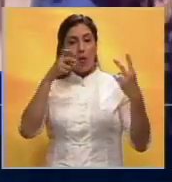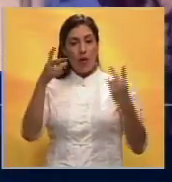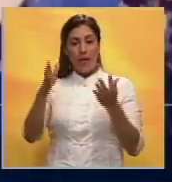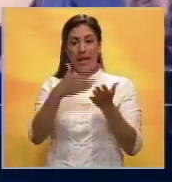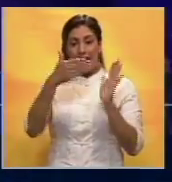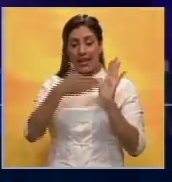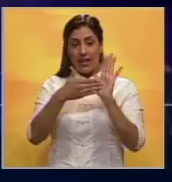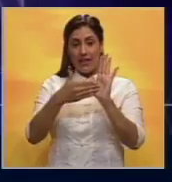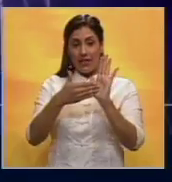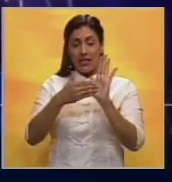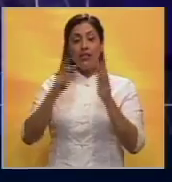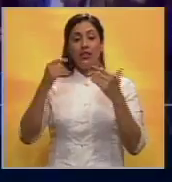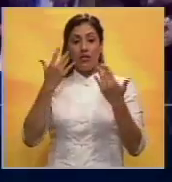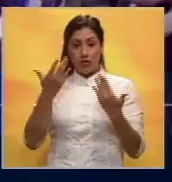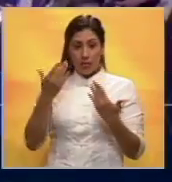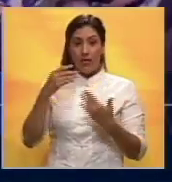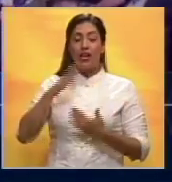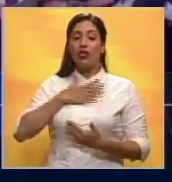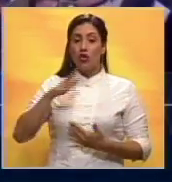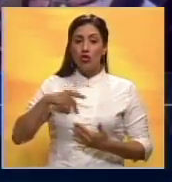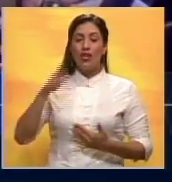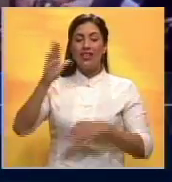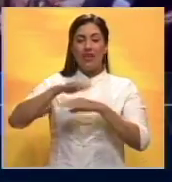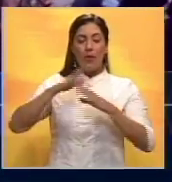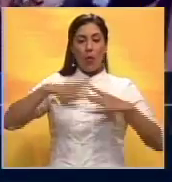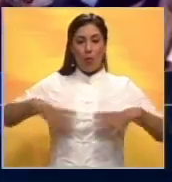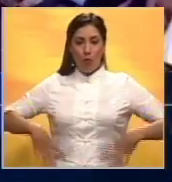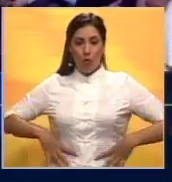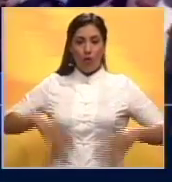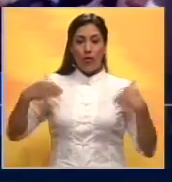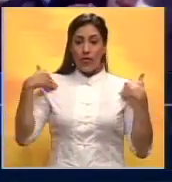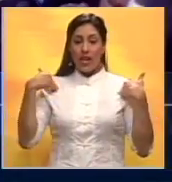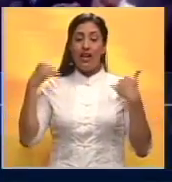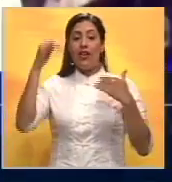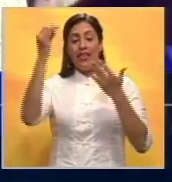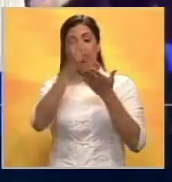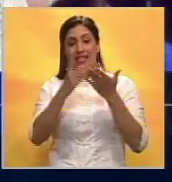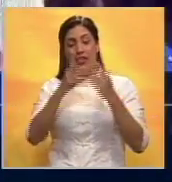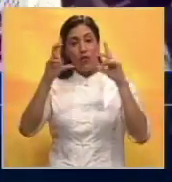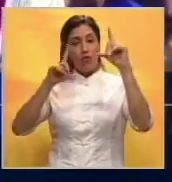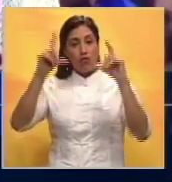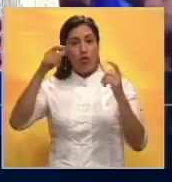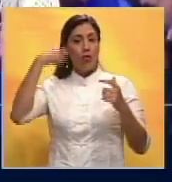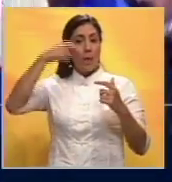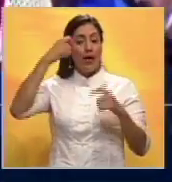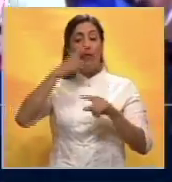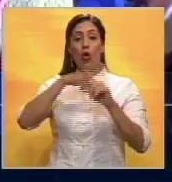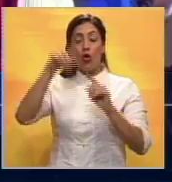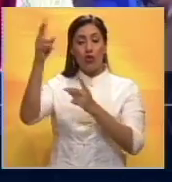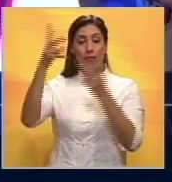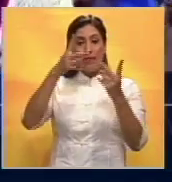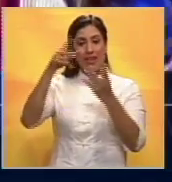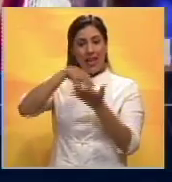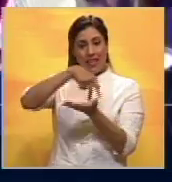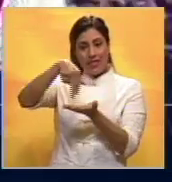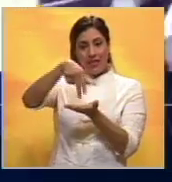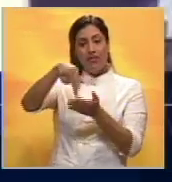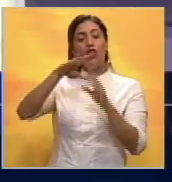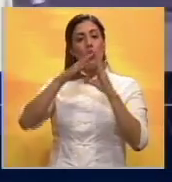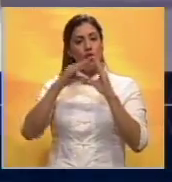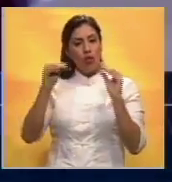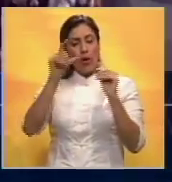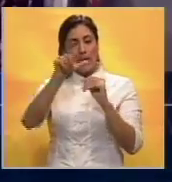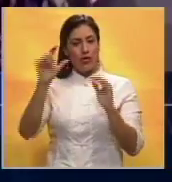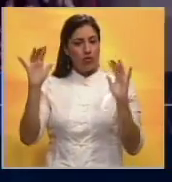las revistas business of Fashion que hizo un llamado modelos diseñadores fotógrafos maquilladores invitados a los desfiles y a todo el